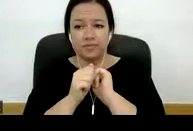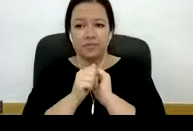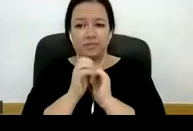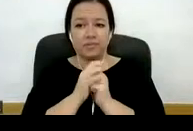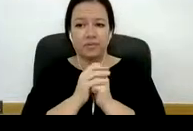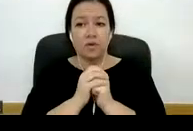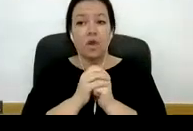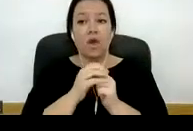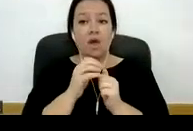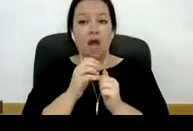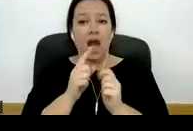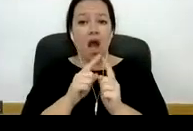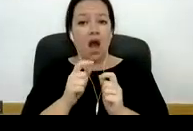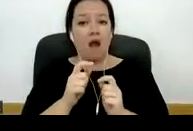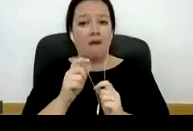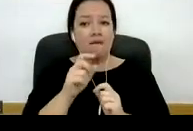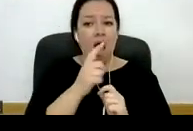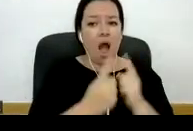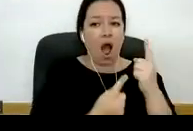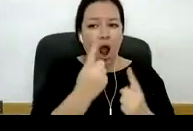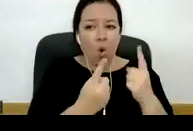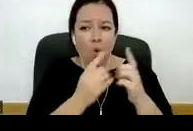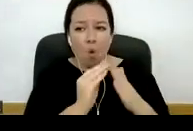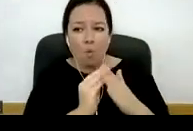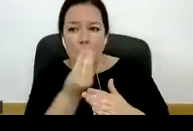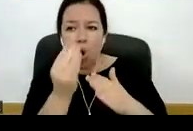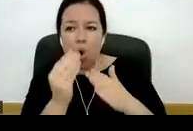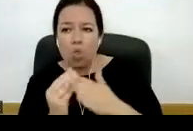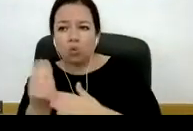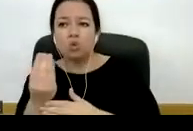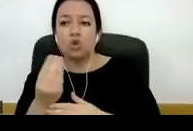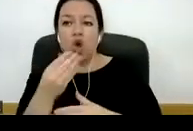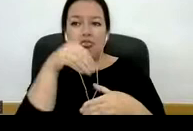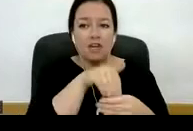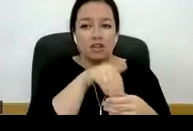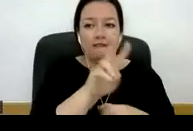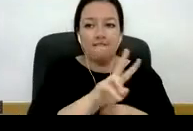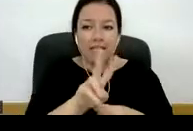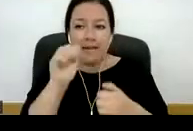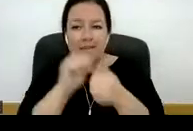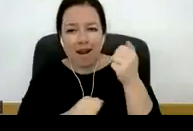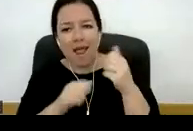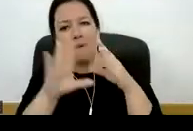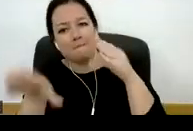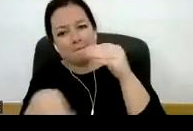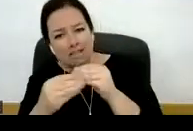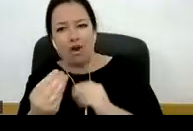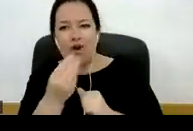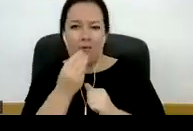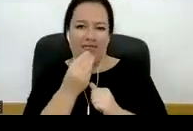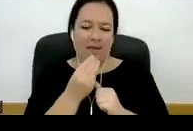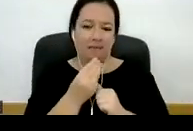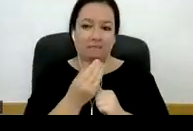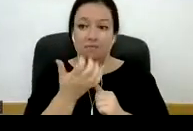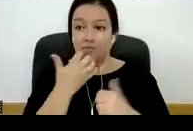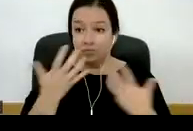que le podemos dar una oportunidad a determinados complementos alimenticios a base de vitaminas y minerales. Por esa razón, porque puede